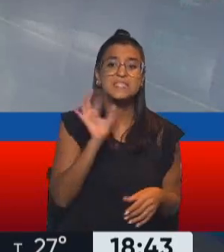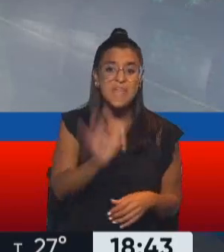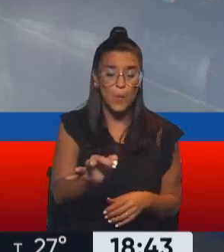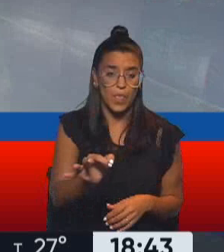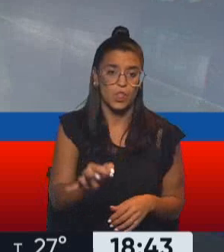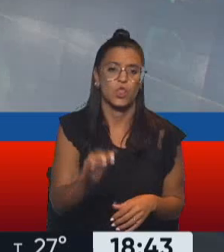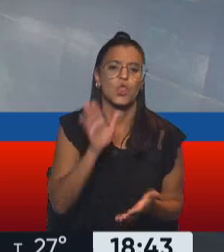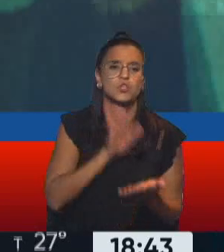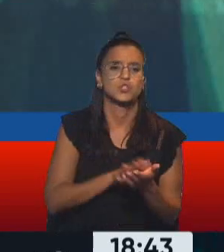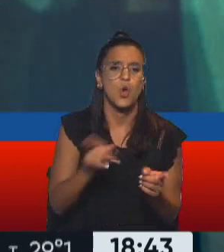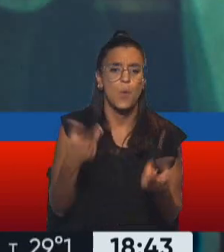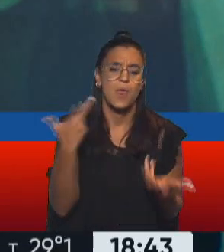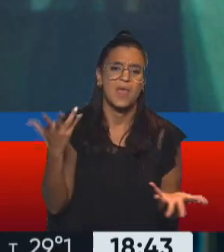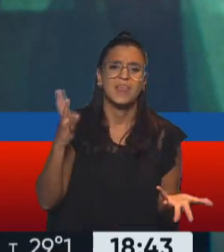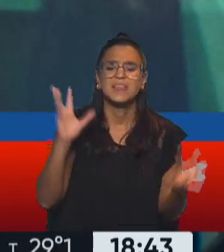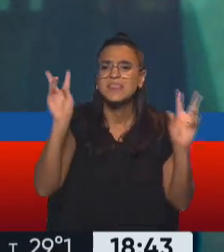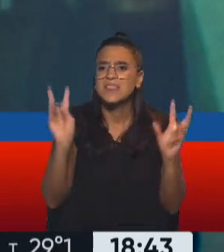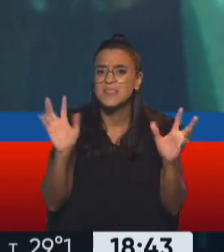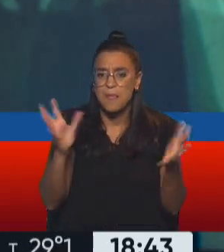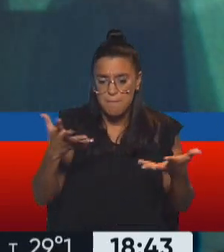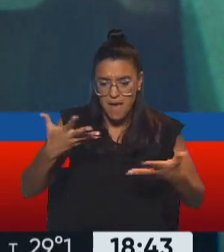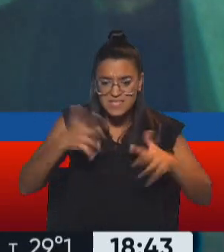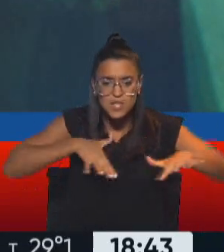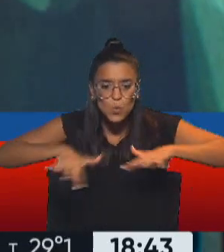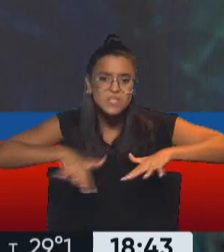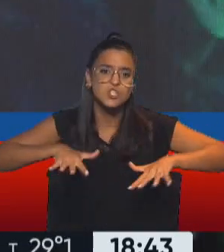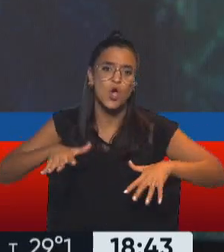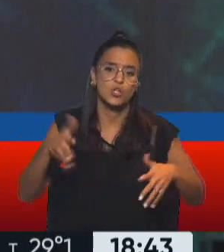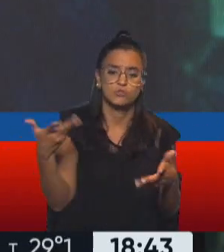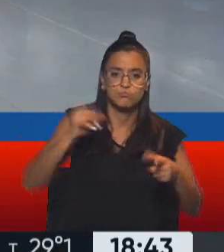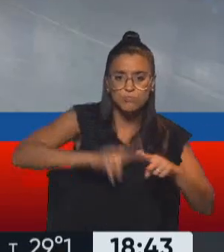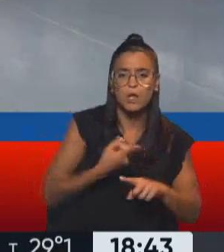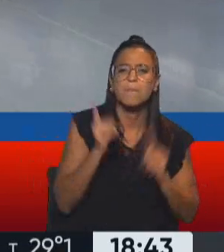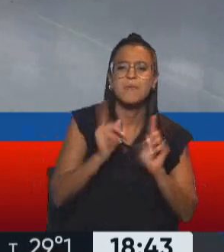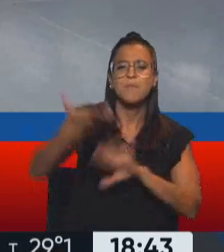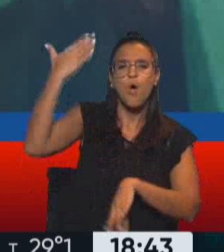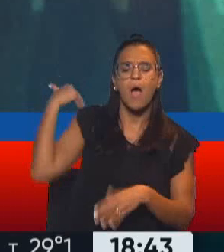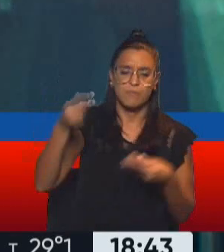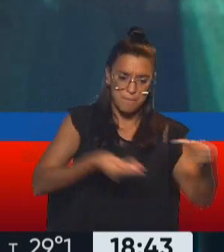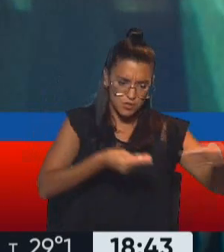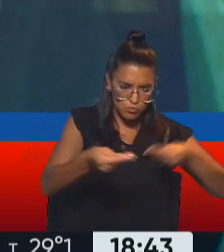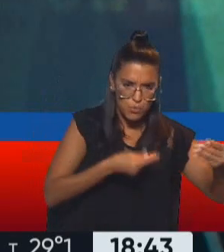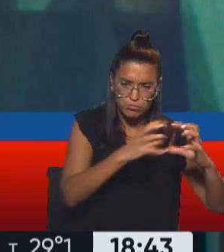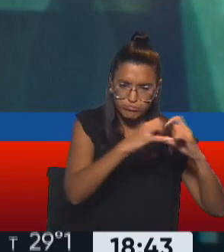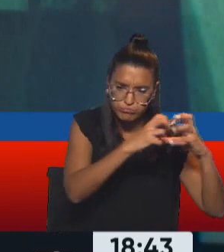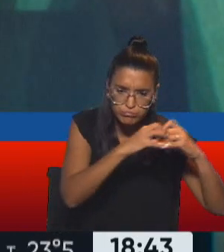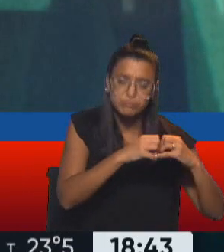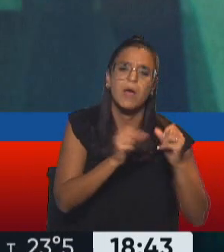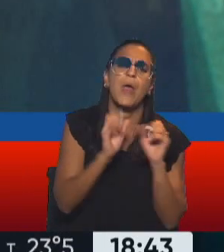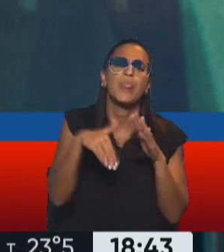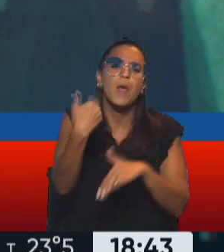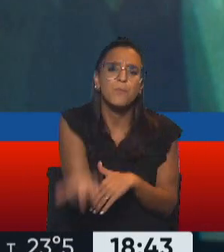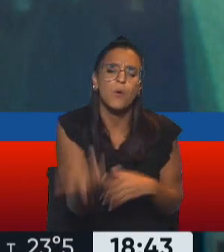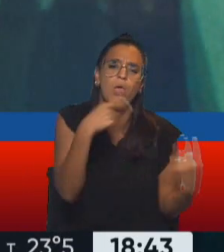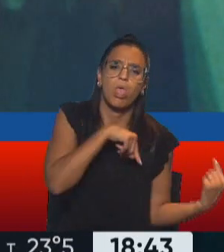cuenta el clima político en el que venía la Argentina, después de lo que fue la discusión por el presupuesto, después de lo que fue las